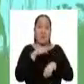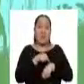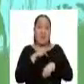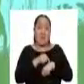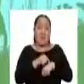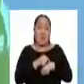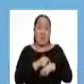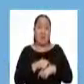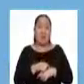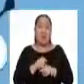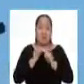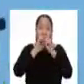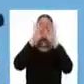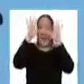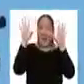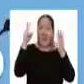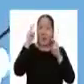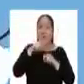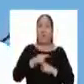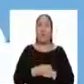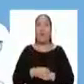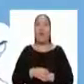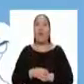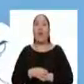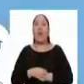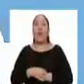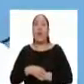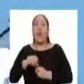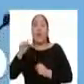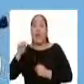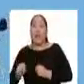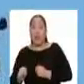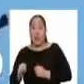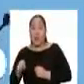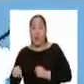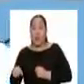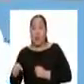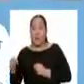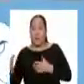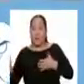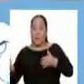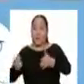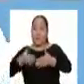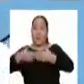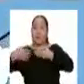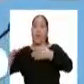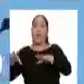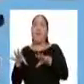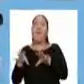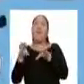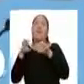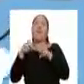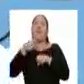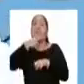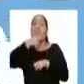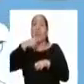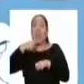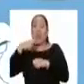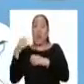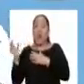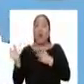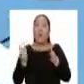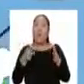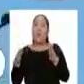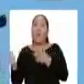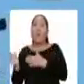fresco y claro. El anticiclón del Pacífico Sur consiste en el encuentro de vientos fríos y secos, lo que genera